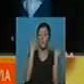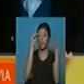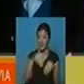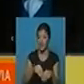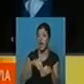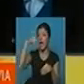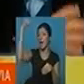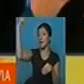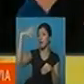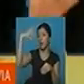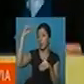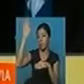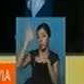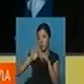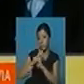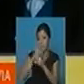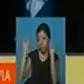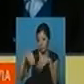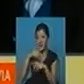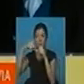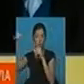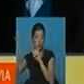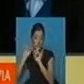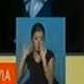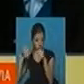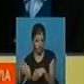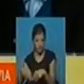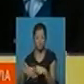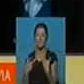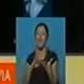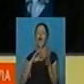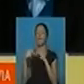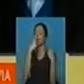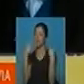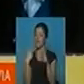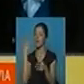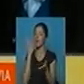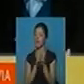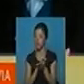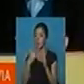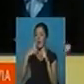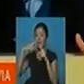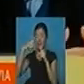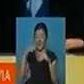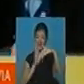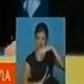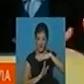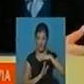la luna iba a dejar de ponerse. Entonces, me parece que hay formas y formas de hablar de los liderazgos. En el caso de García Linera, me